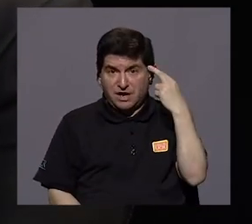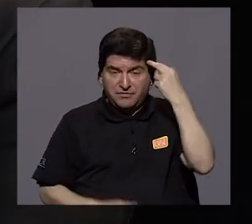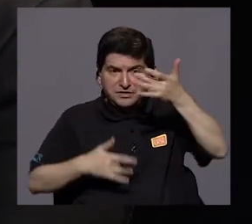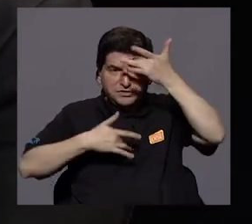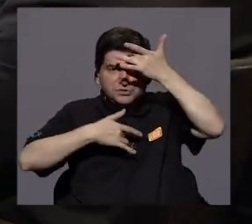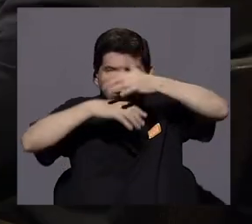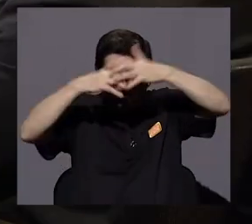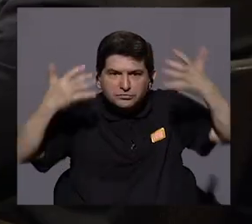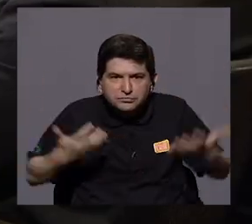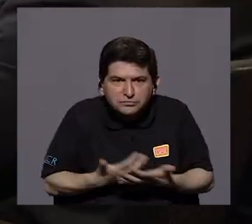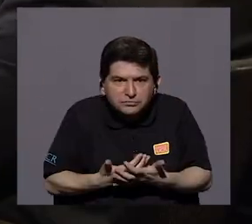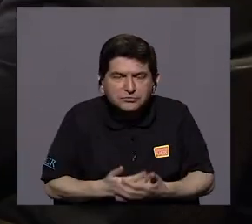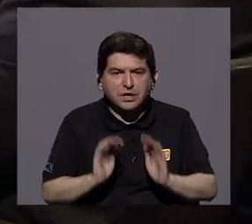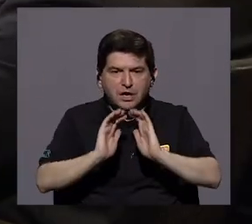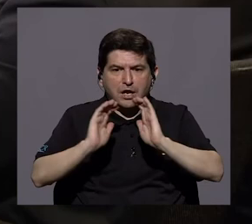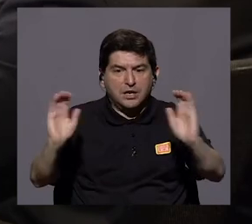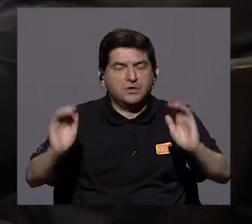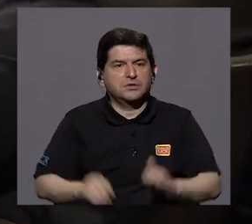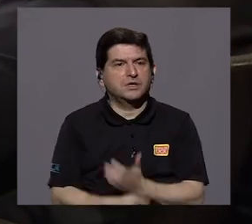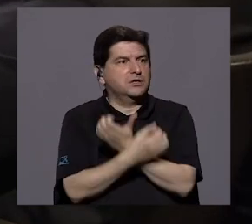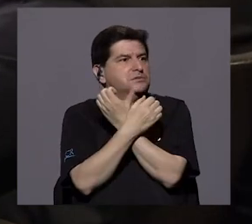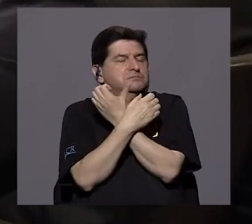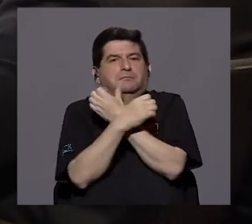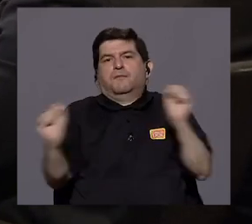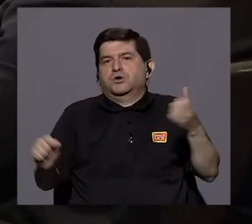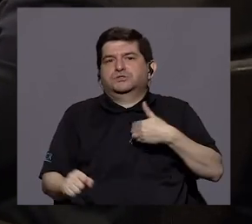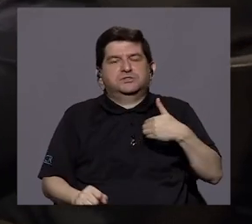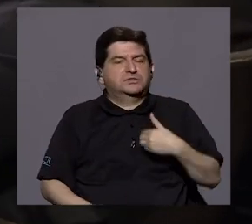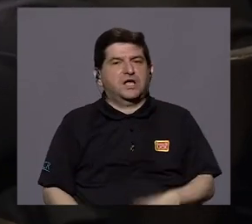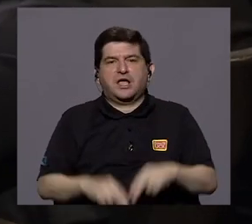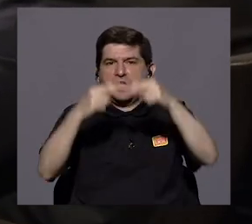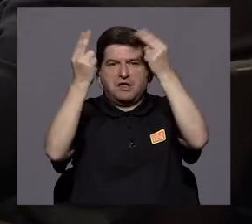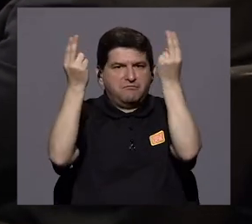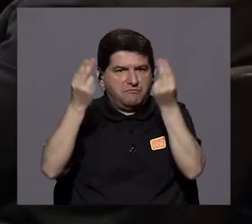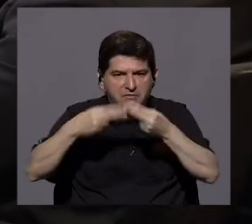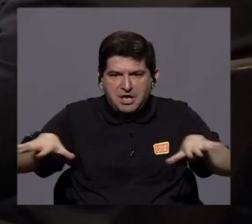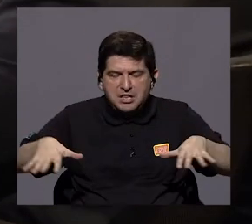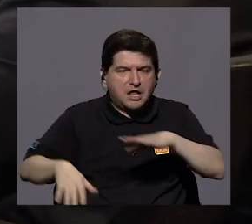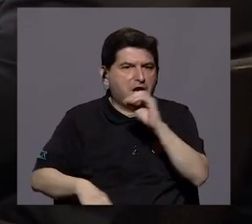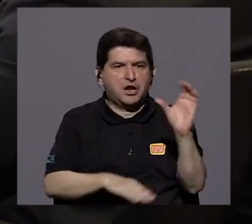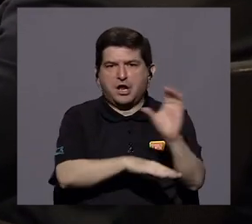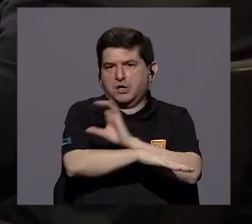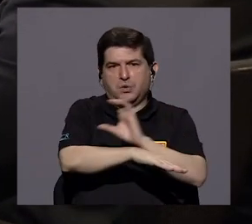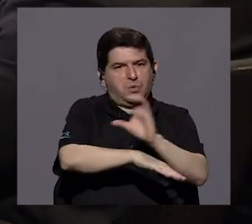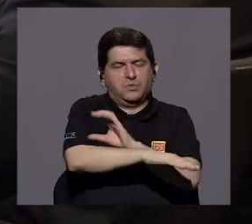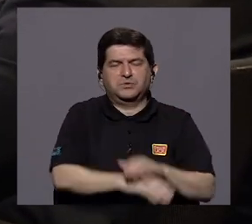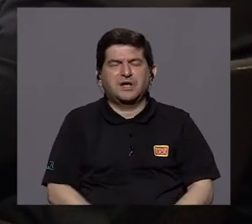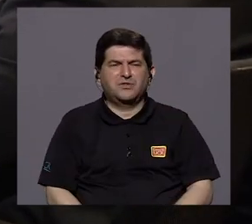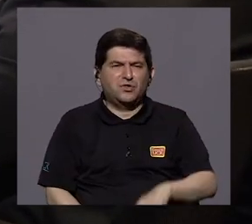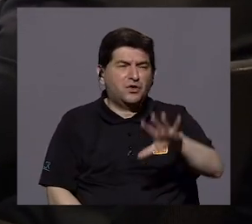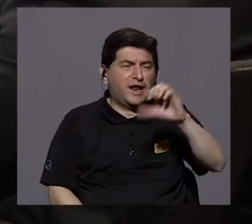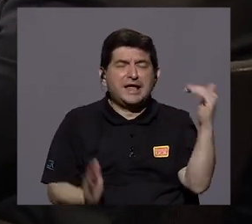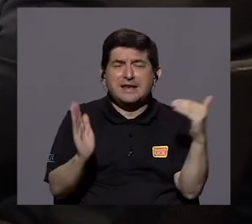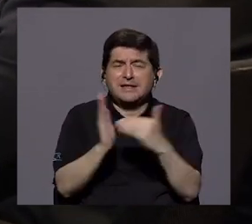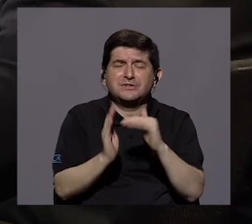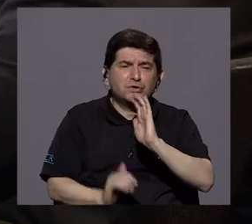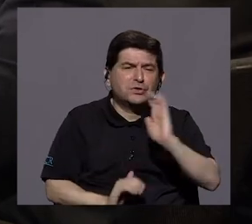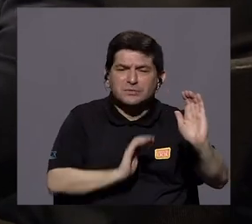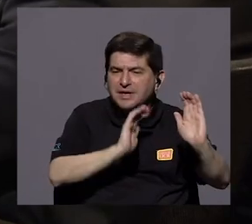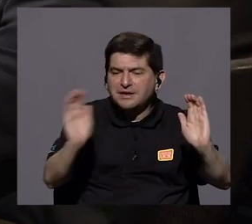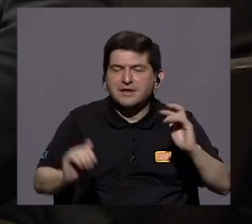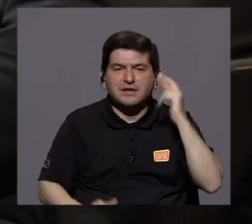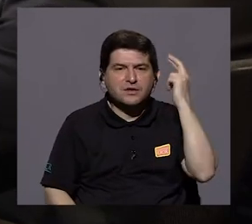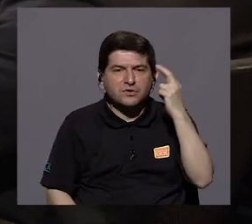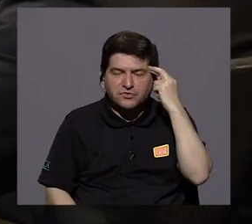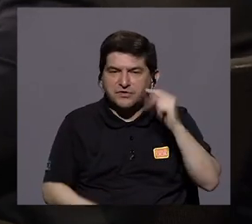pandemia. Y los niños, imposible hablar de que tengan internet o que tengan computadora. Sí, estamos hablando de más de 500 mil niños que